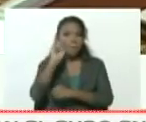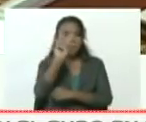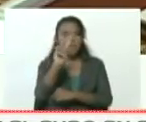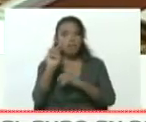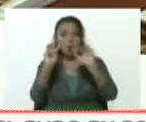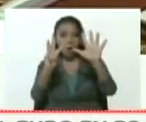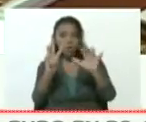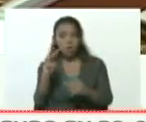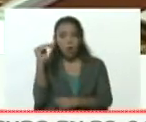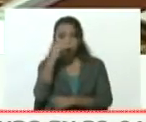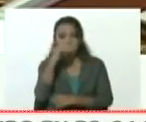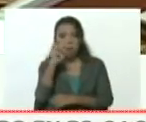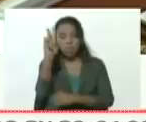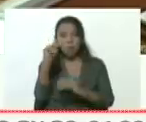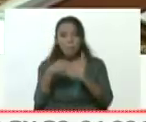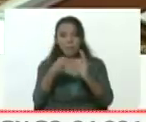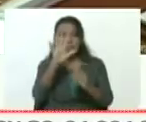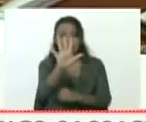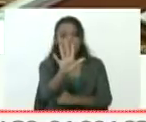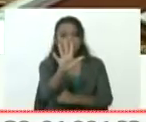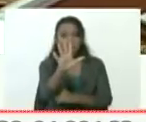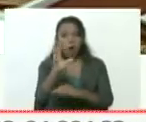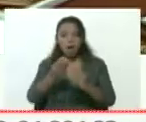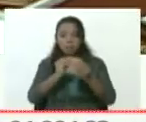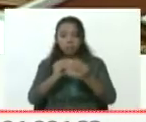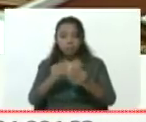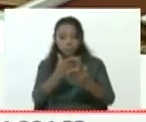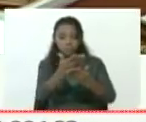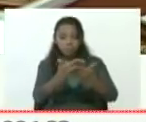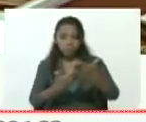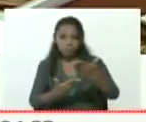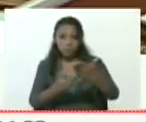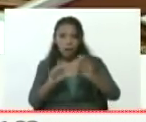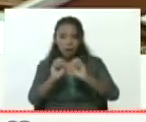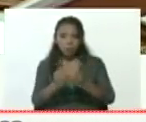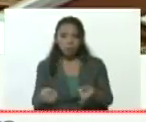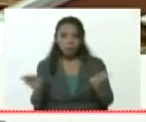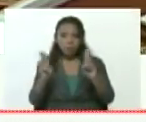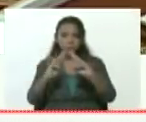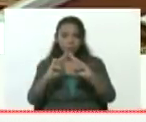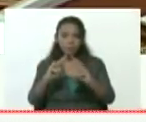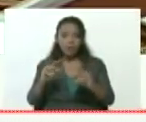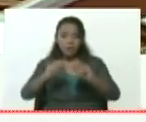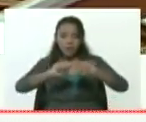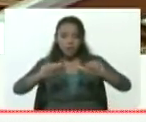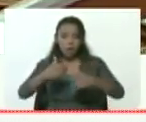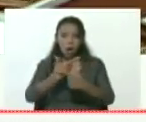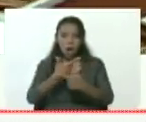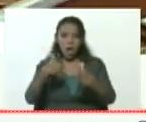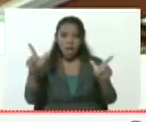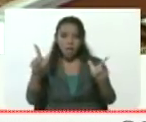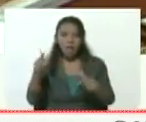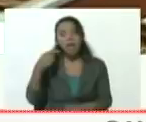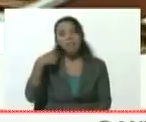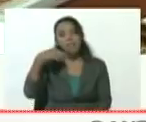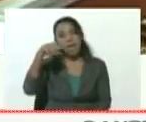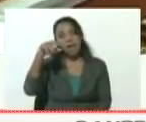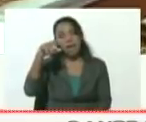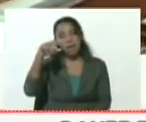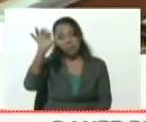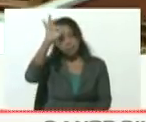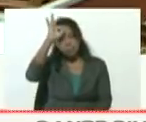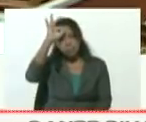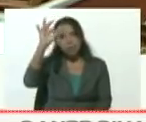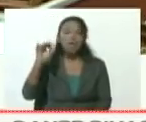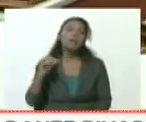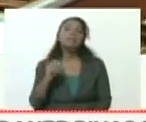de 2005 al ser declarado por la Organización de Naciones Unidas como territorio libre de analfabetismo. Segundo,